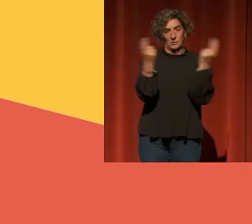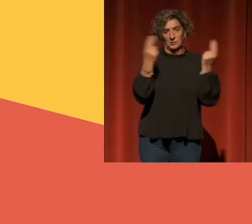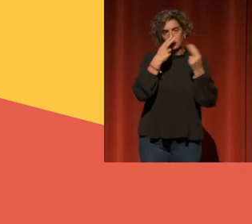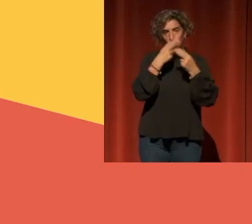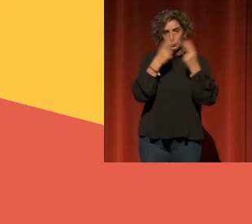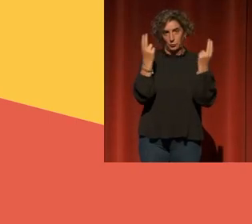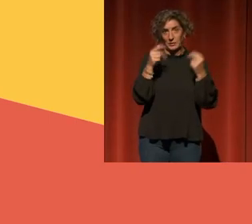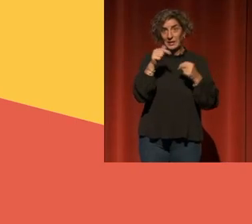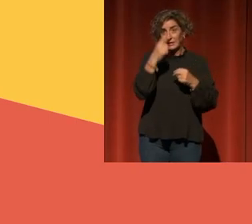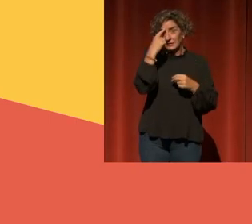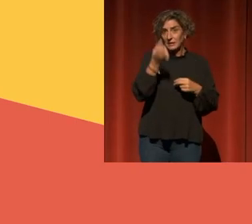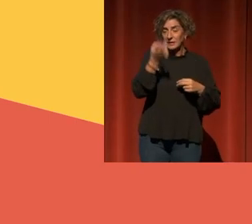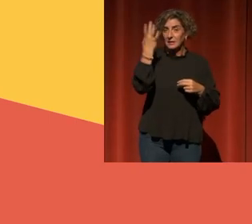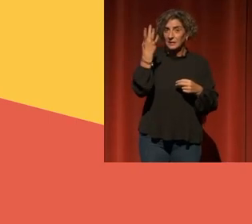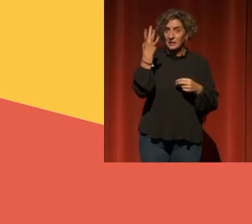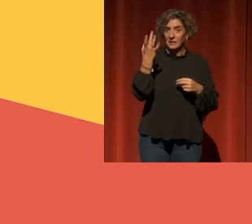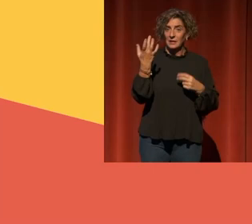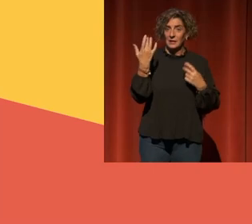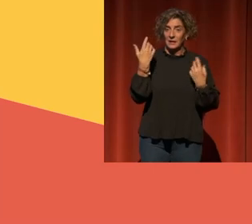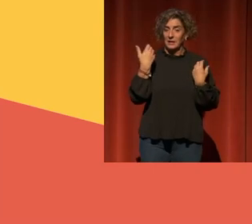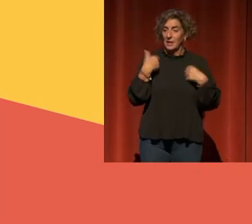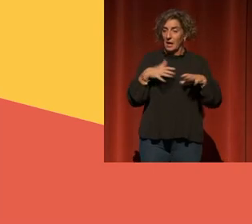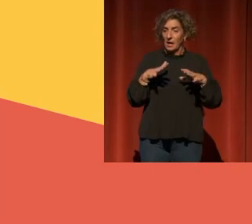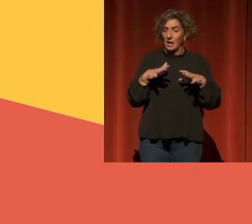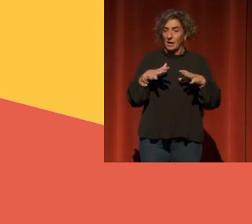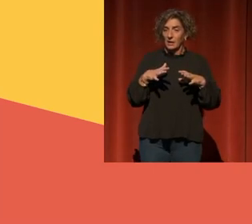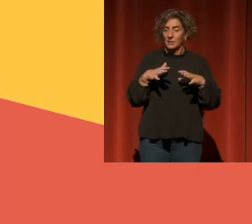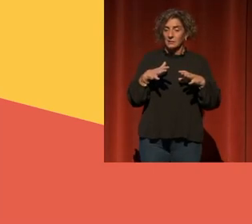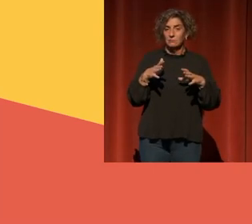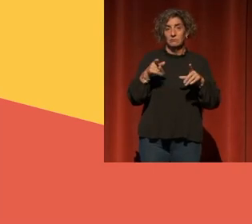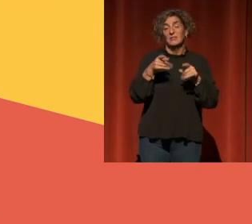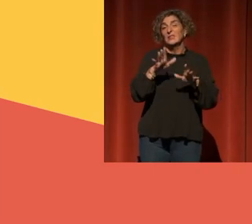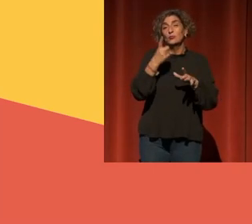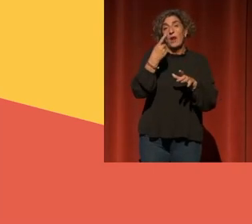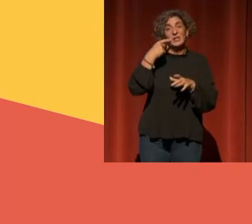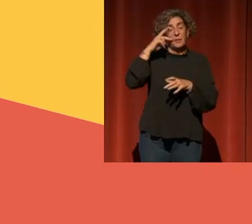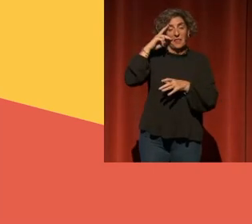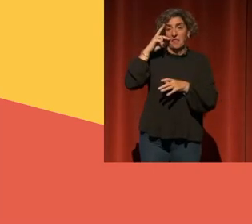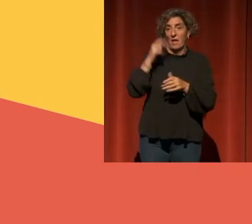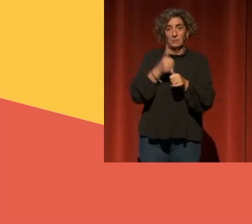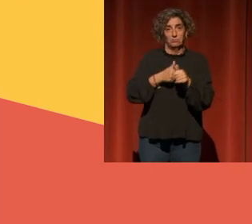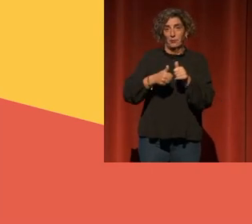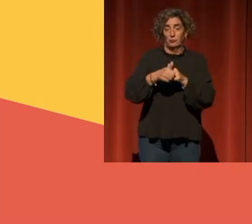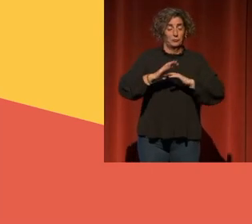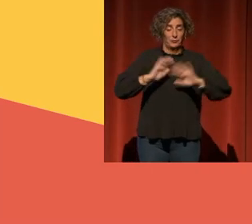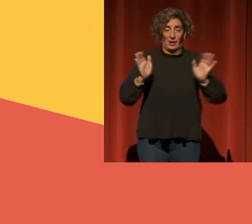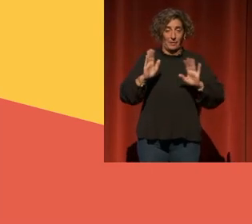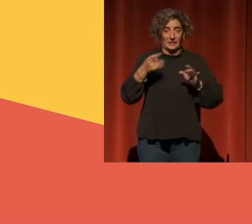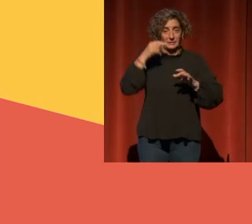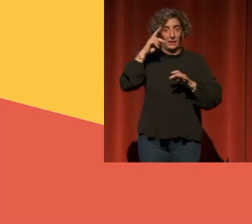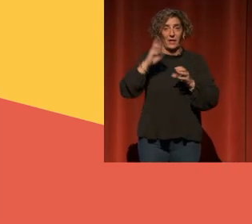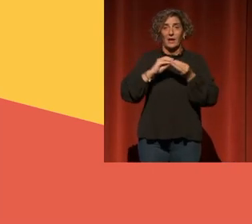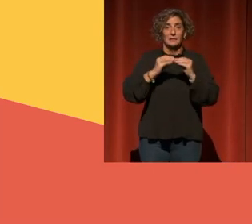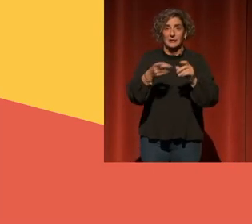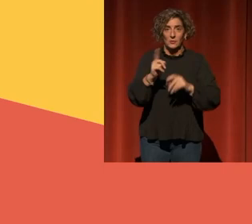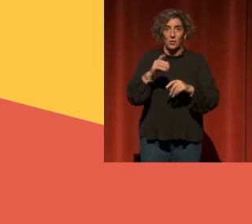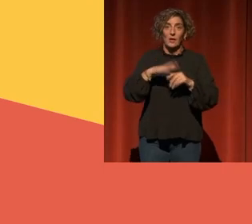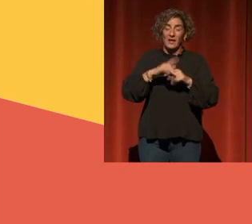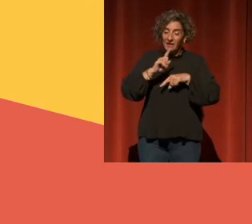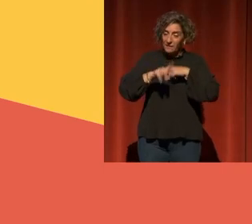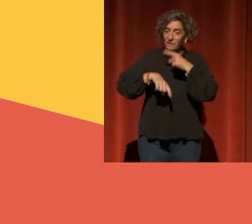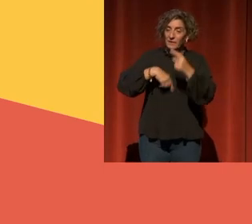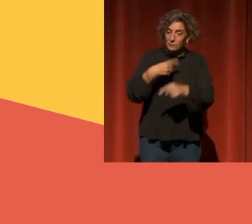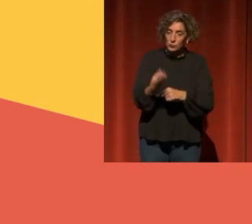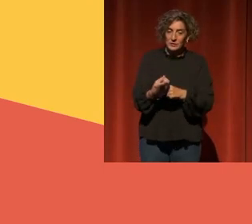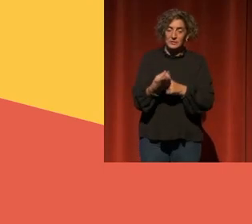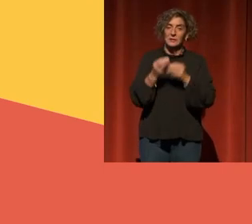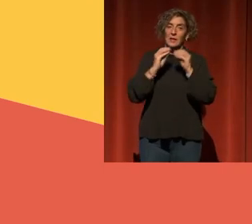esta iniciativa que se ha quedado yo la llamo experiencia piloto porque se ha quedado en eso en una experiencia piloto y que daría paso además a public